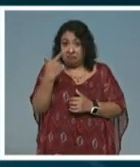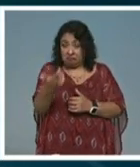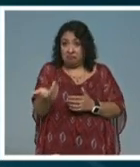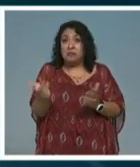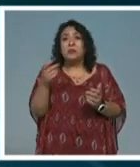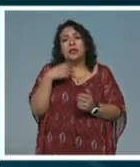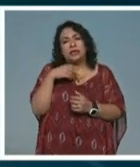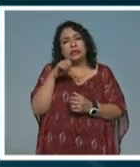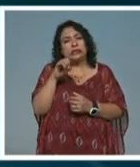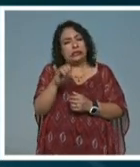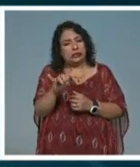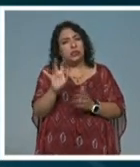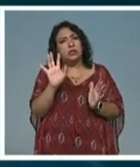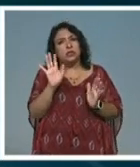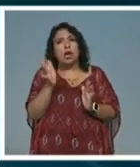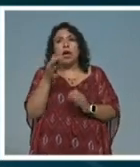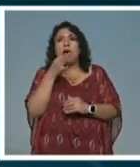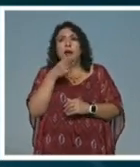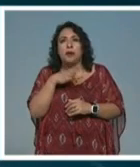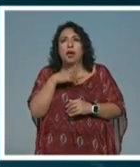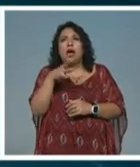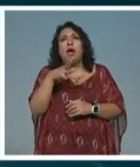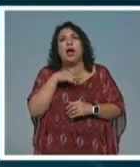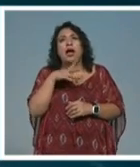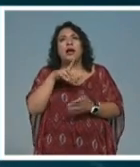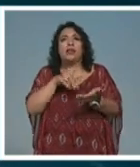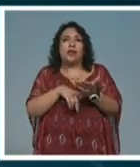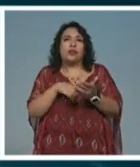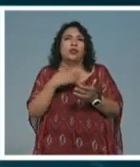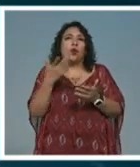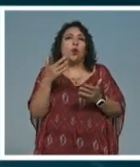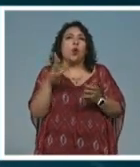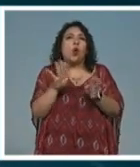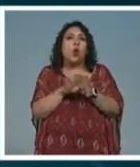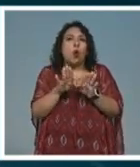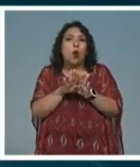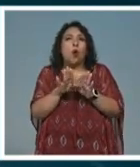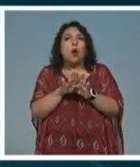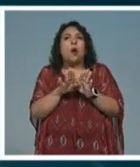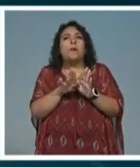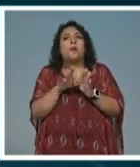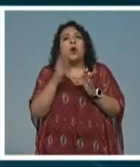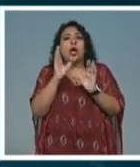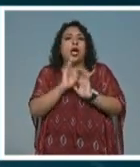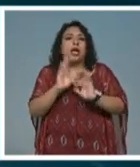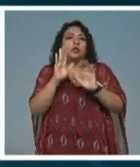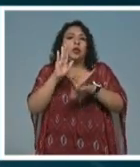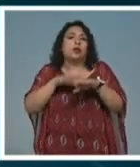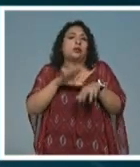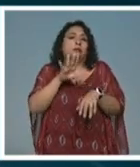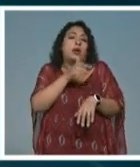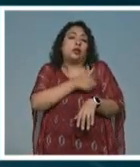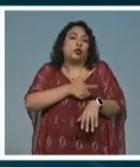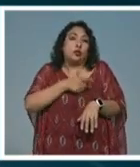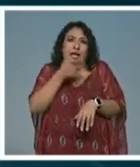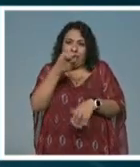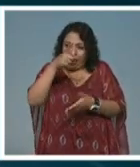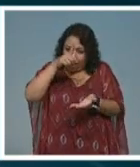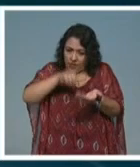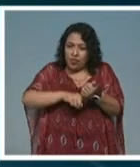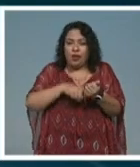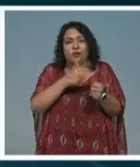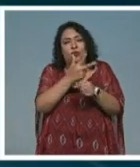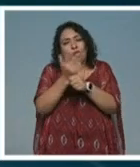¿no? Sí, bueno, ya nos adelantaron que va a tener su parte de fanservice, ¿no? O sea, que va a tener las rolas que más nos gustan, esas van a estar dentro